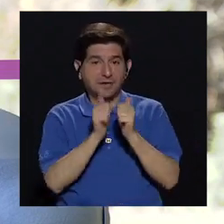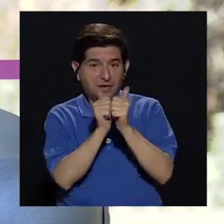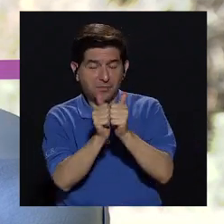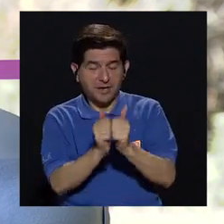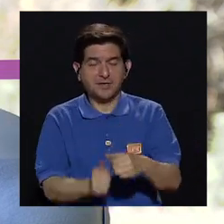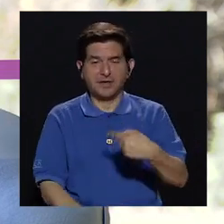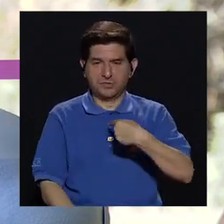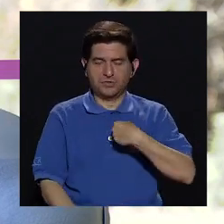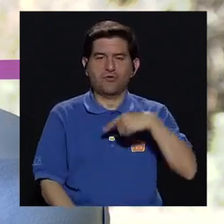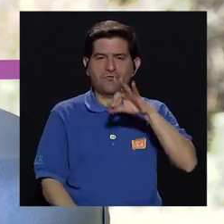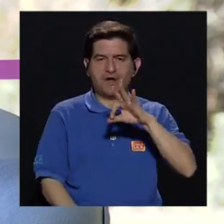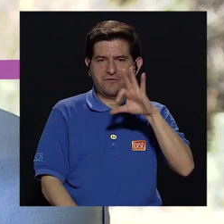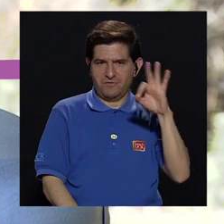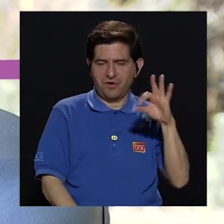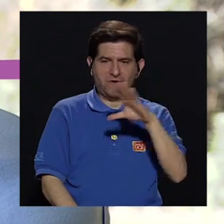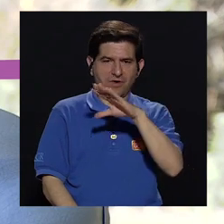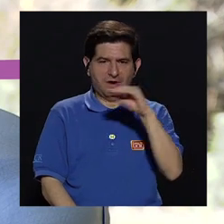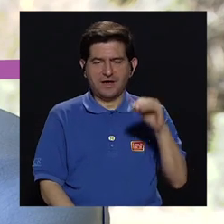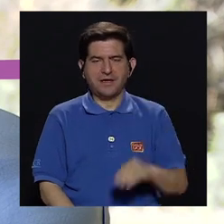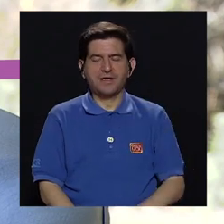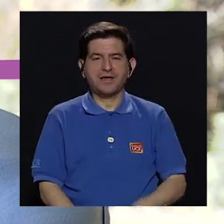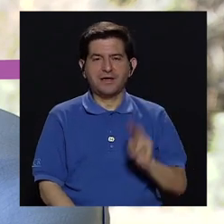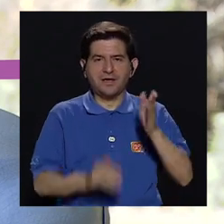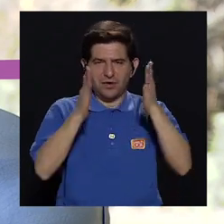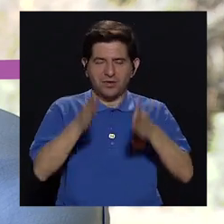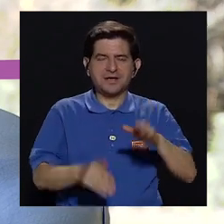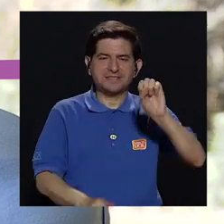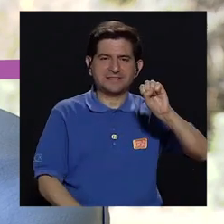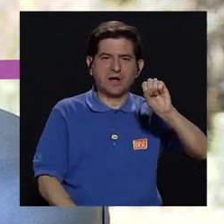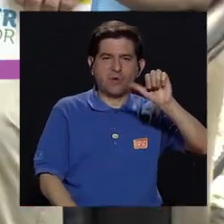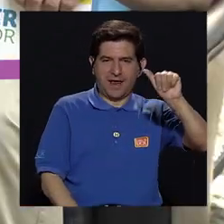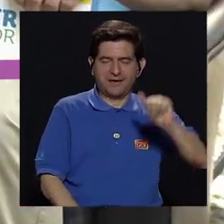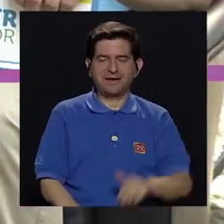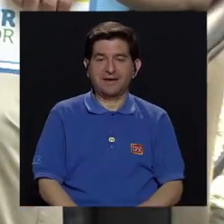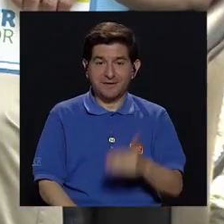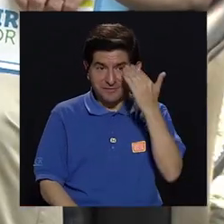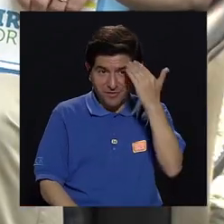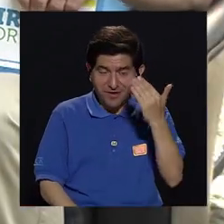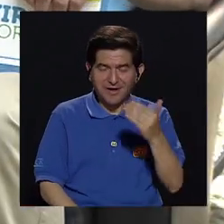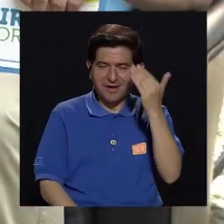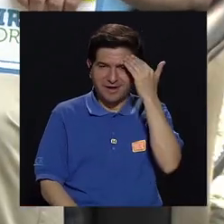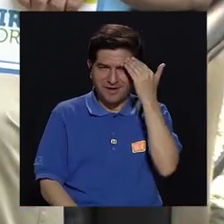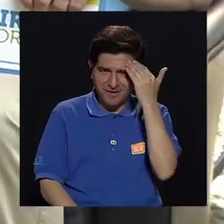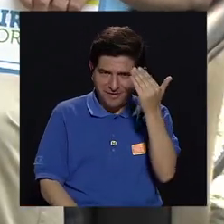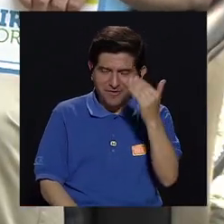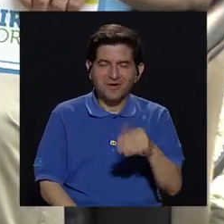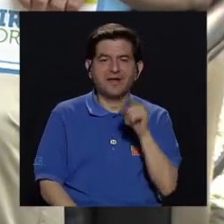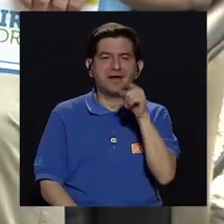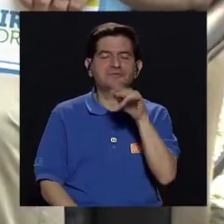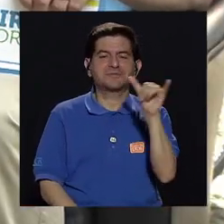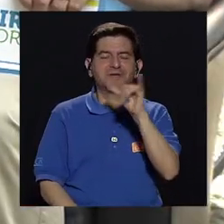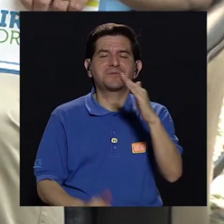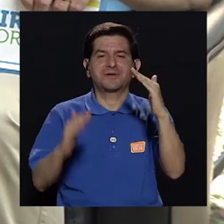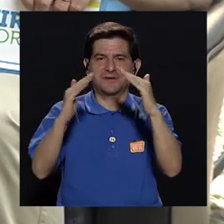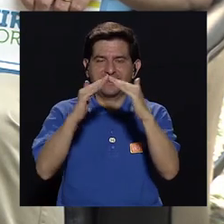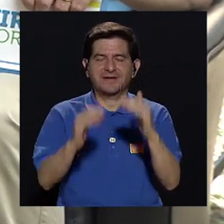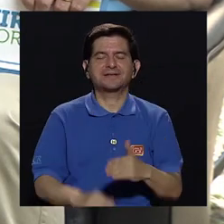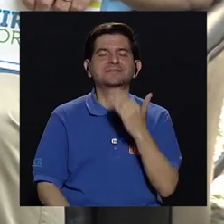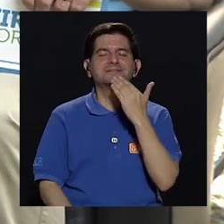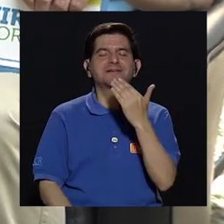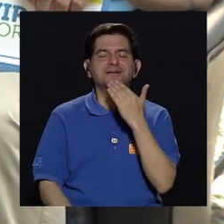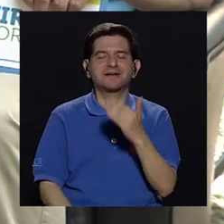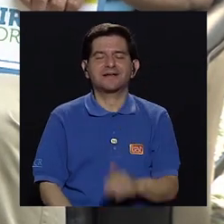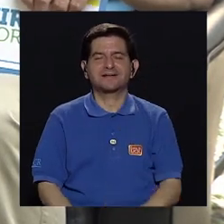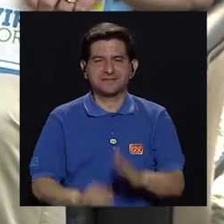estaremos acompañando su servidora Fabiola Fernández y mi compañero Saúl Aguilar. Hola Saúl. Hola Fabiola, y hola ya en sus hogares.